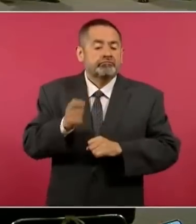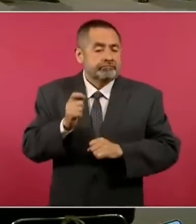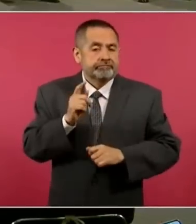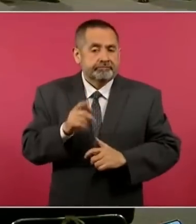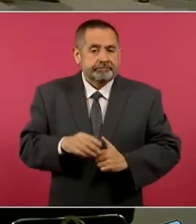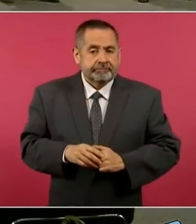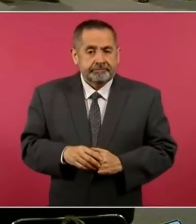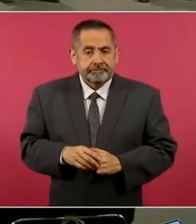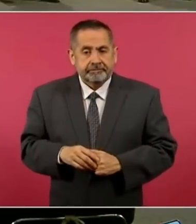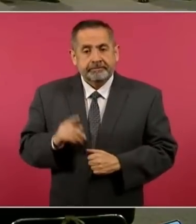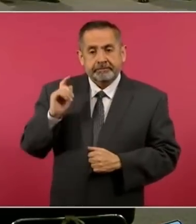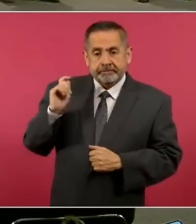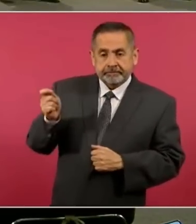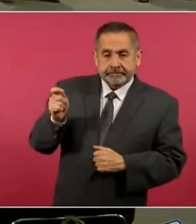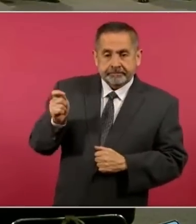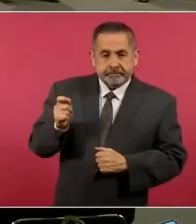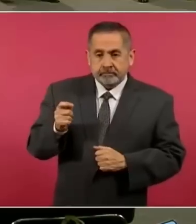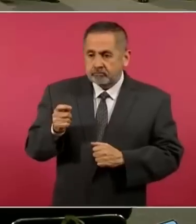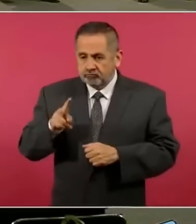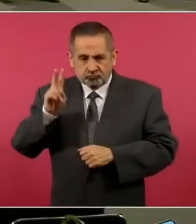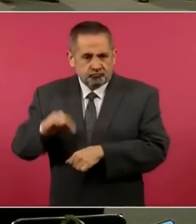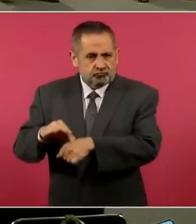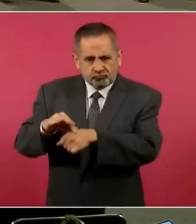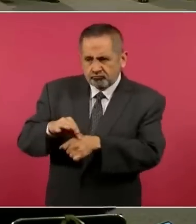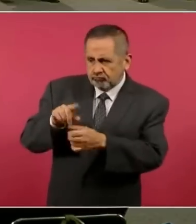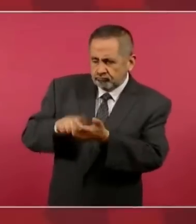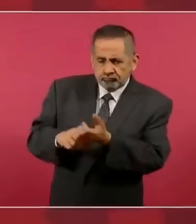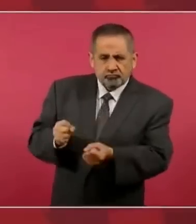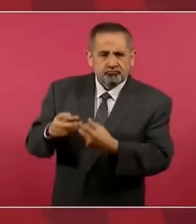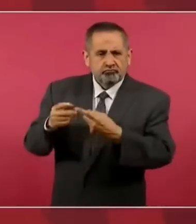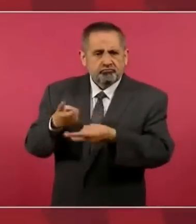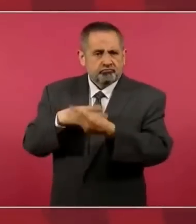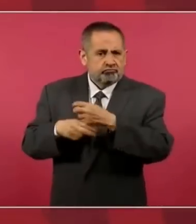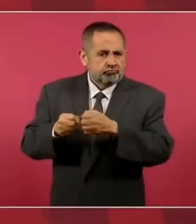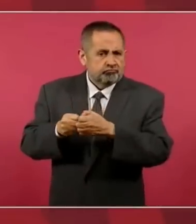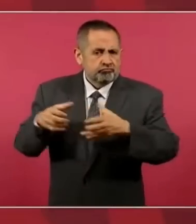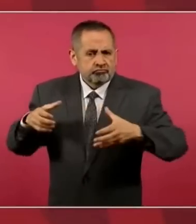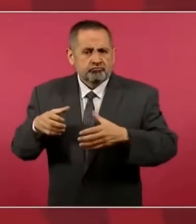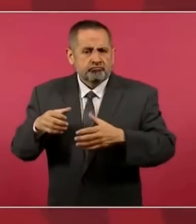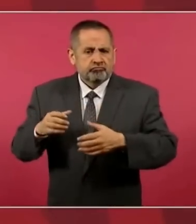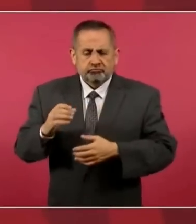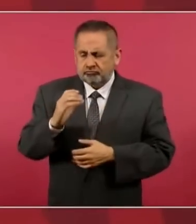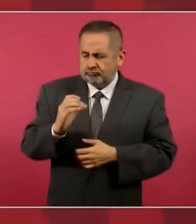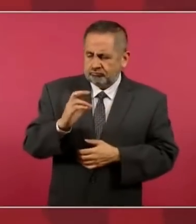que esto tiene que ver con lo cuantitativo, crecimiento.